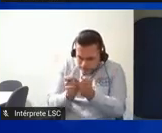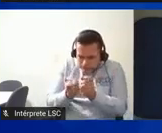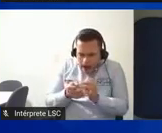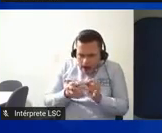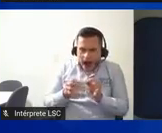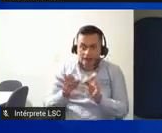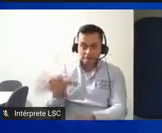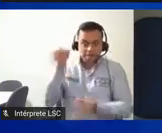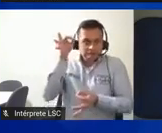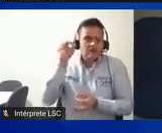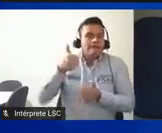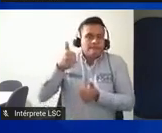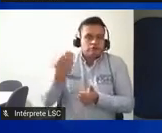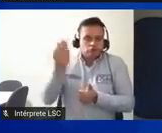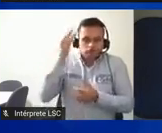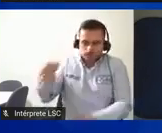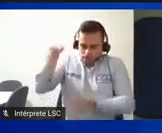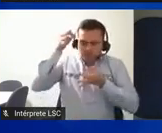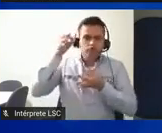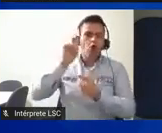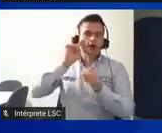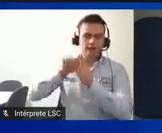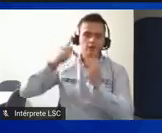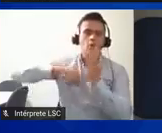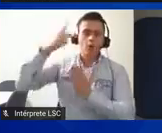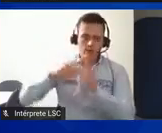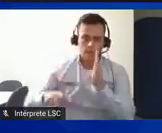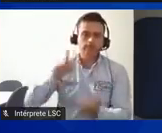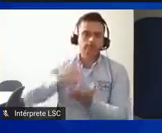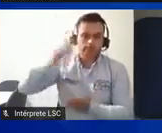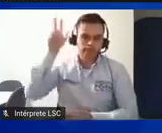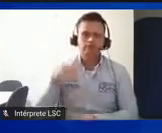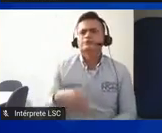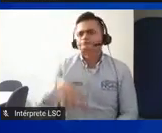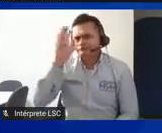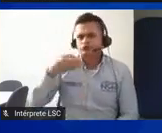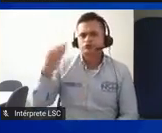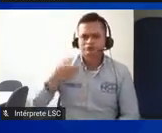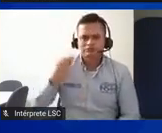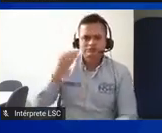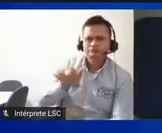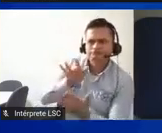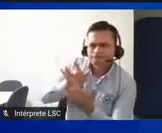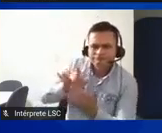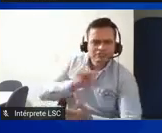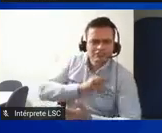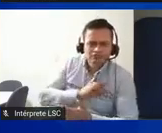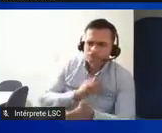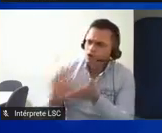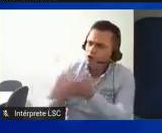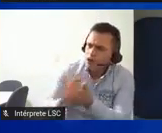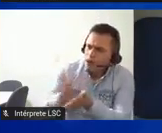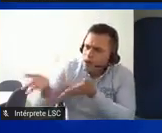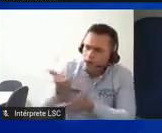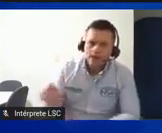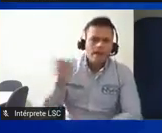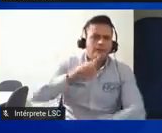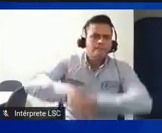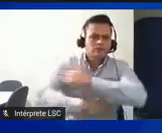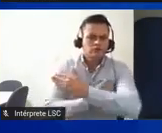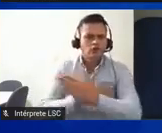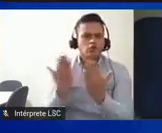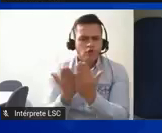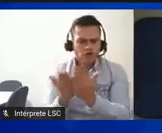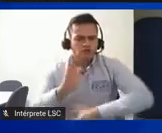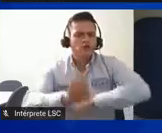ese texto, pero nos reunimos muchísimo con INSOR, con ustedes de INSOR, con el Ministerio de Educación, con el